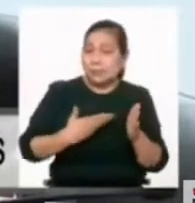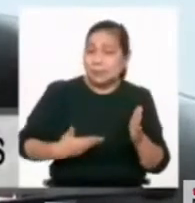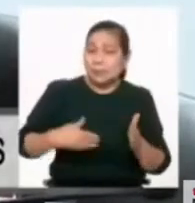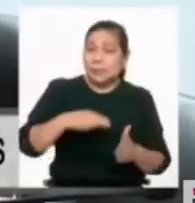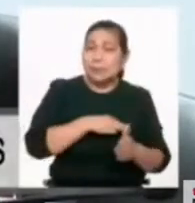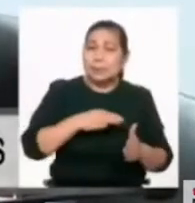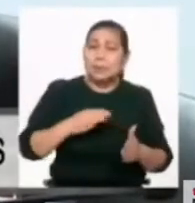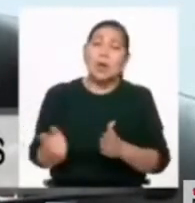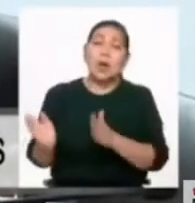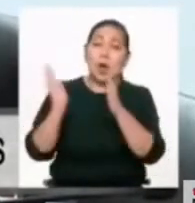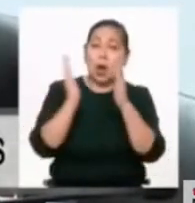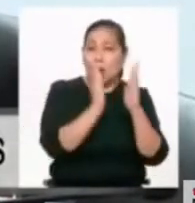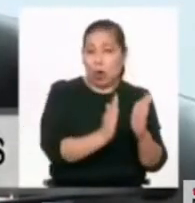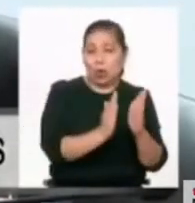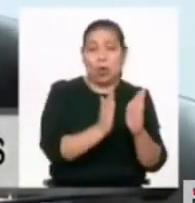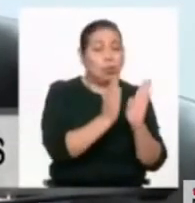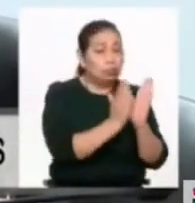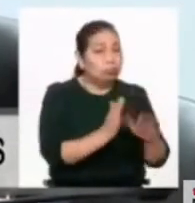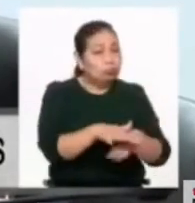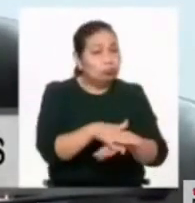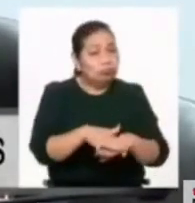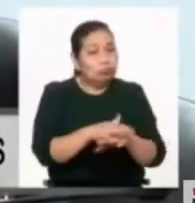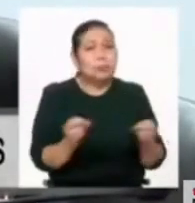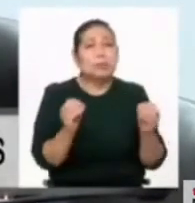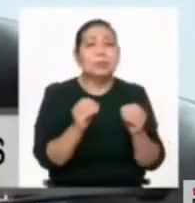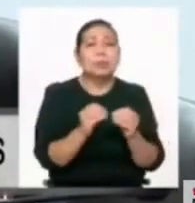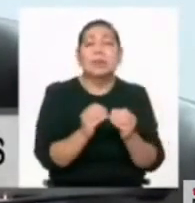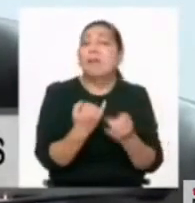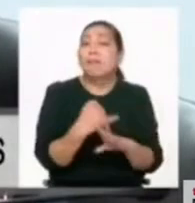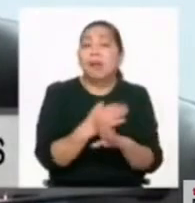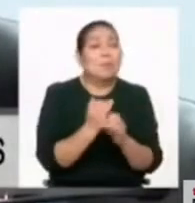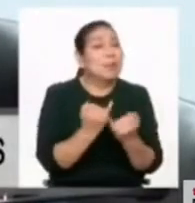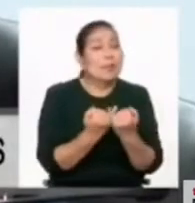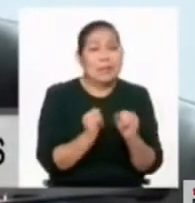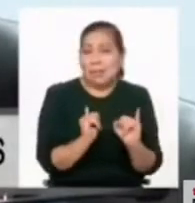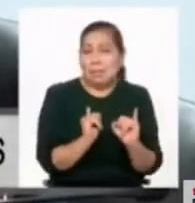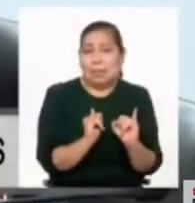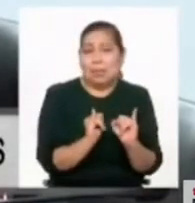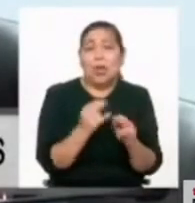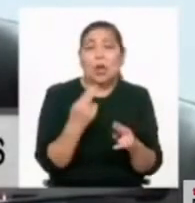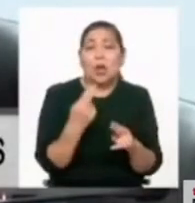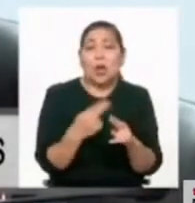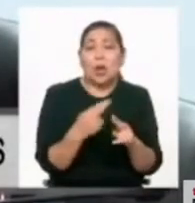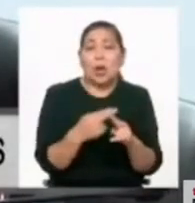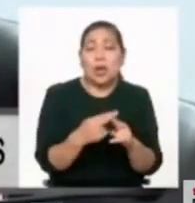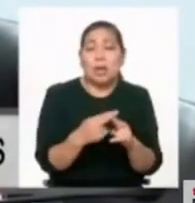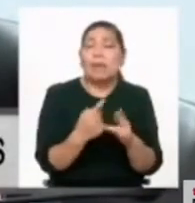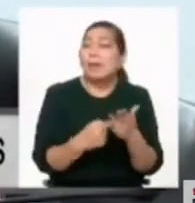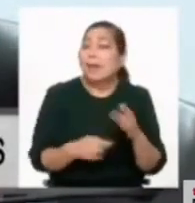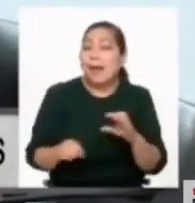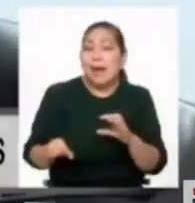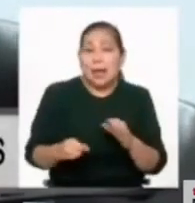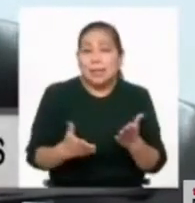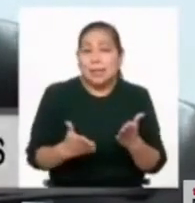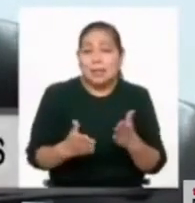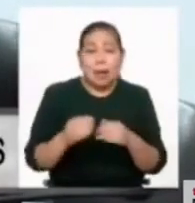Consejo de Ministros, y otros son los consejos de coordinación intergubernamental. Independientemente de la denominación, lo que estamos